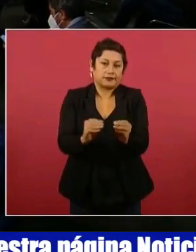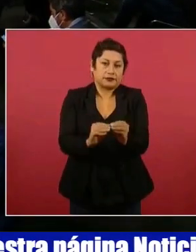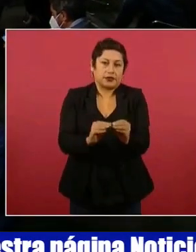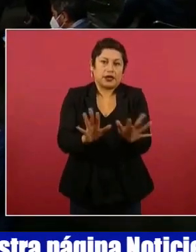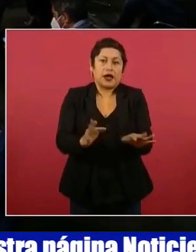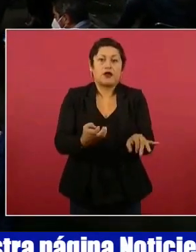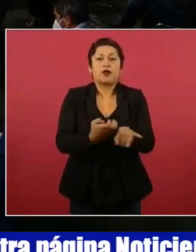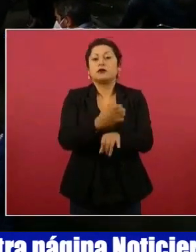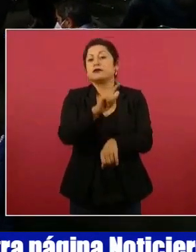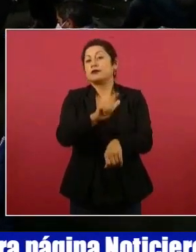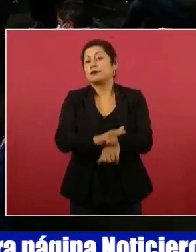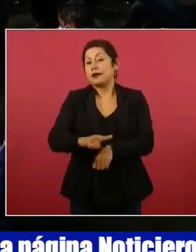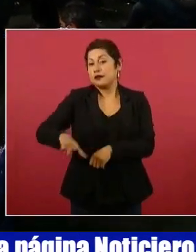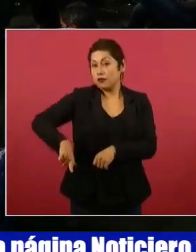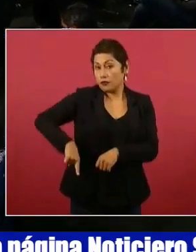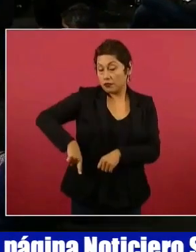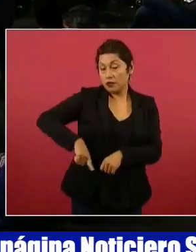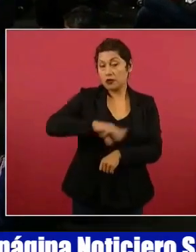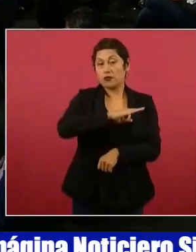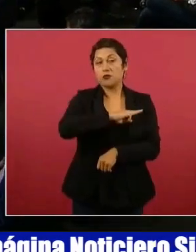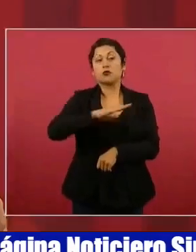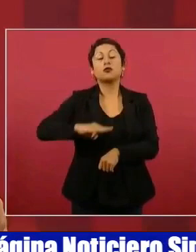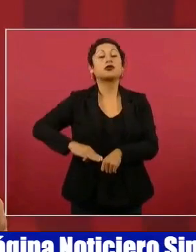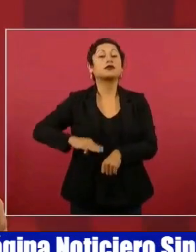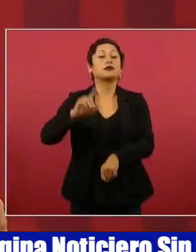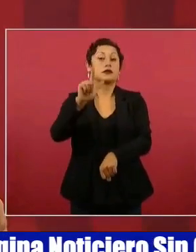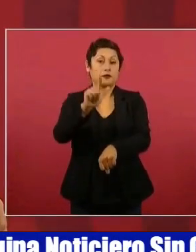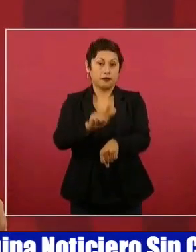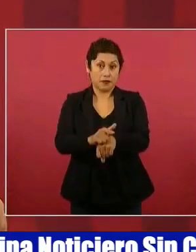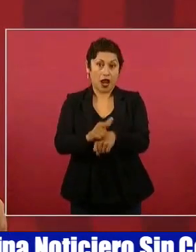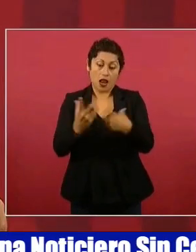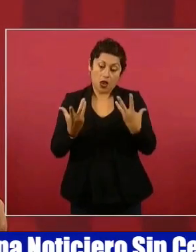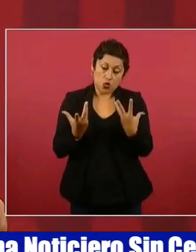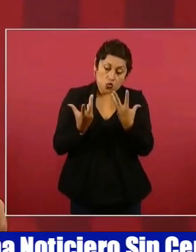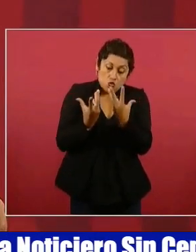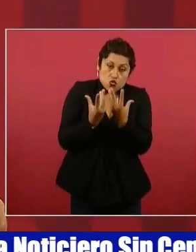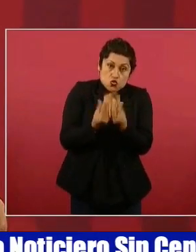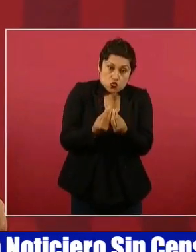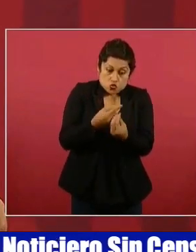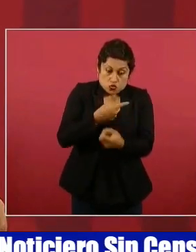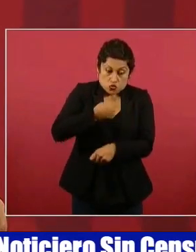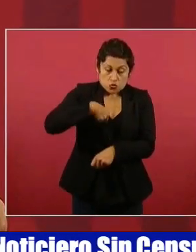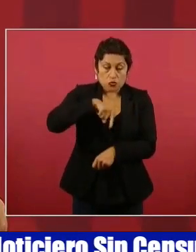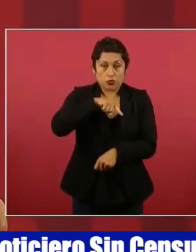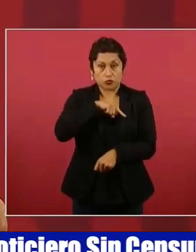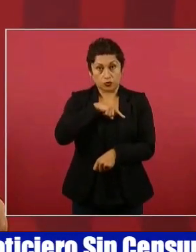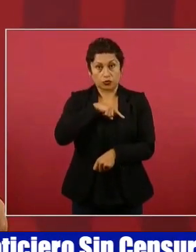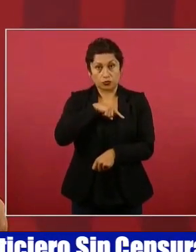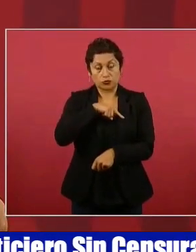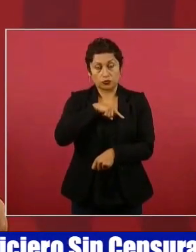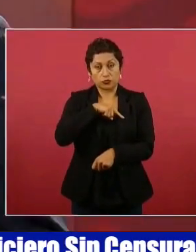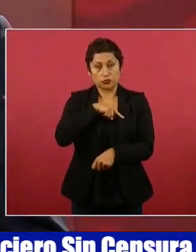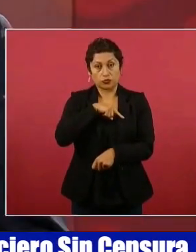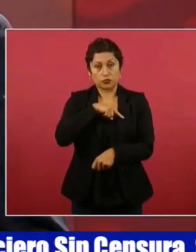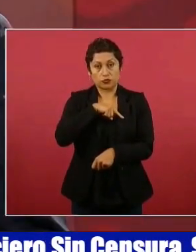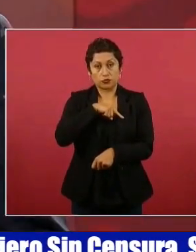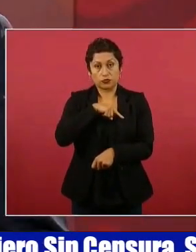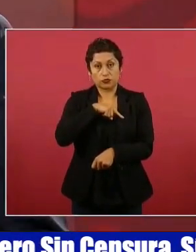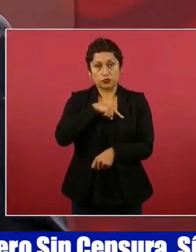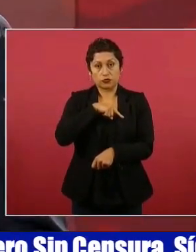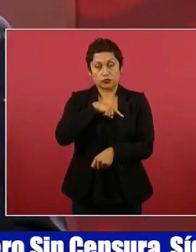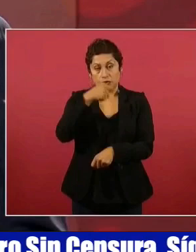para desesperación de algunos y agrado de otros. La mañanera es una herramienta tan eficaz que tal vez explica que el presidente piense que